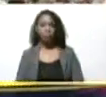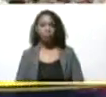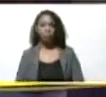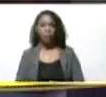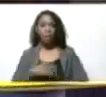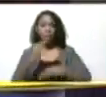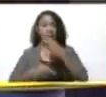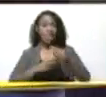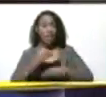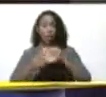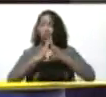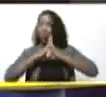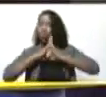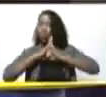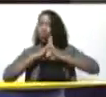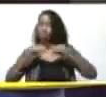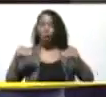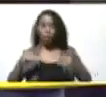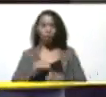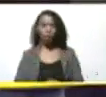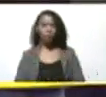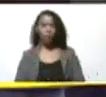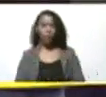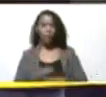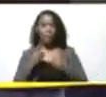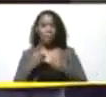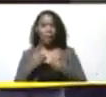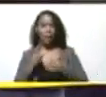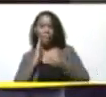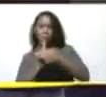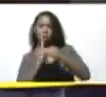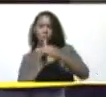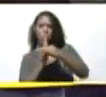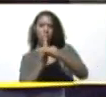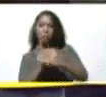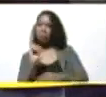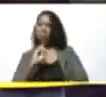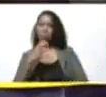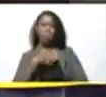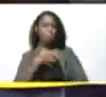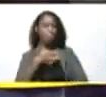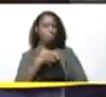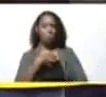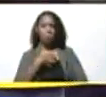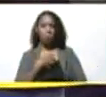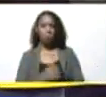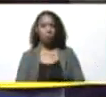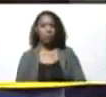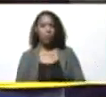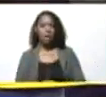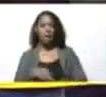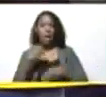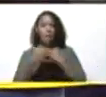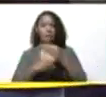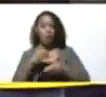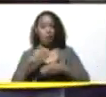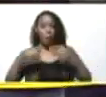hicieron de todo para inhabilitarlo y no pudieron. Se hizo una